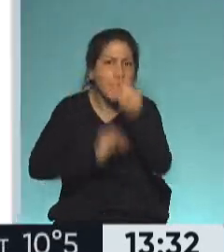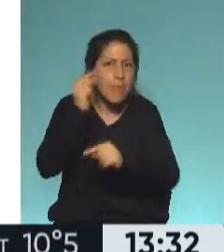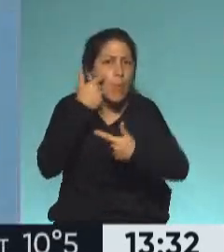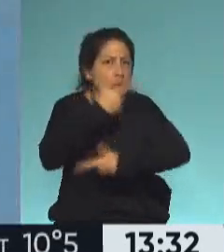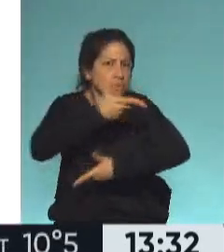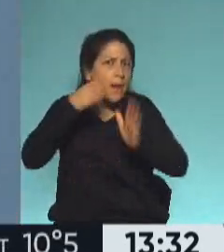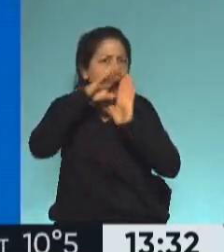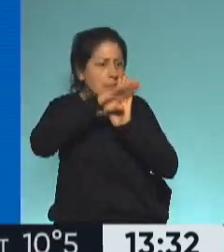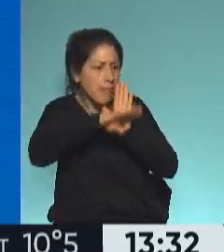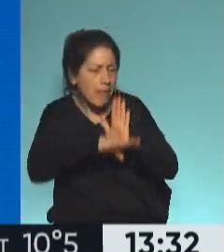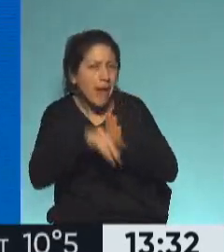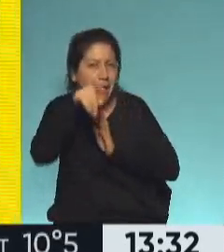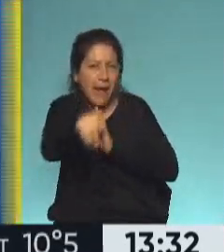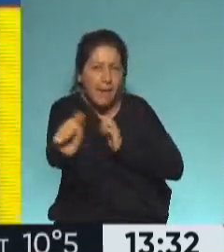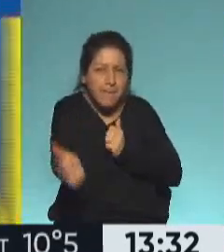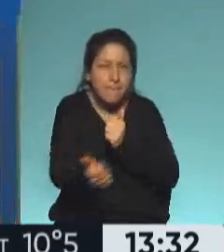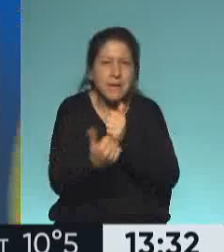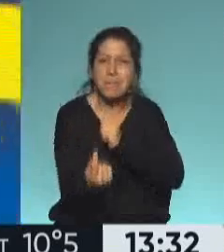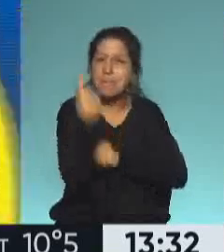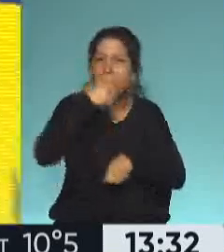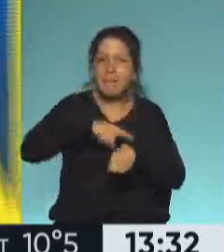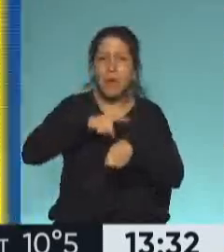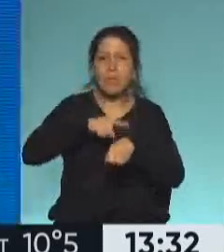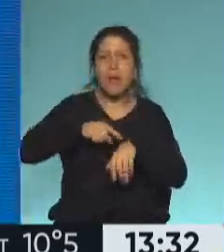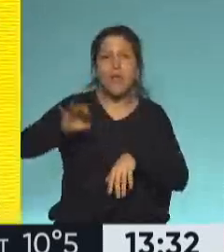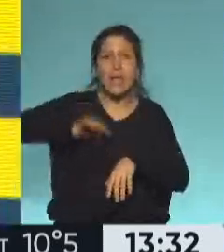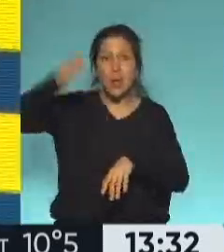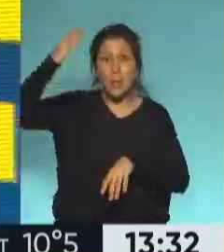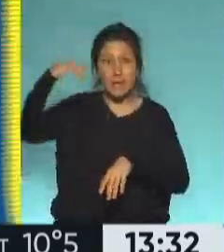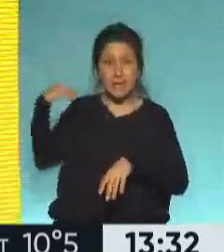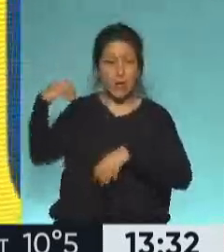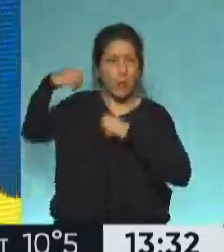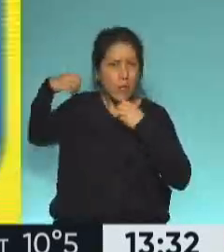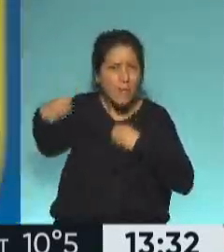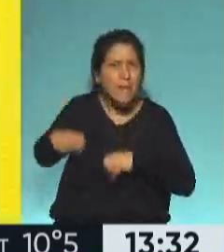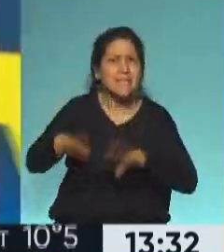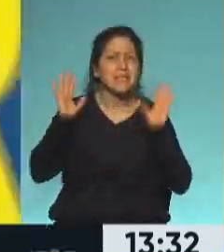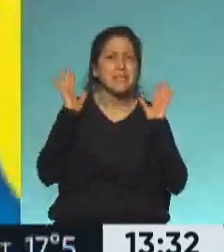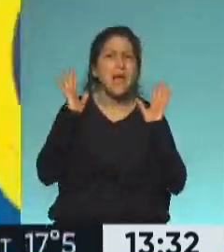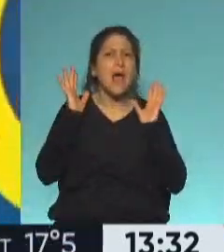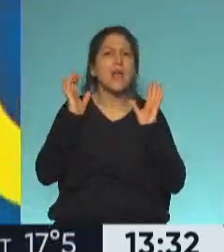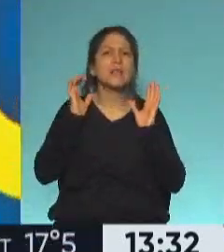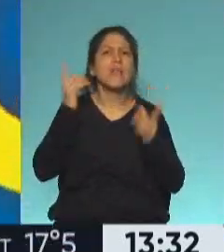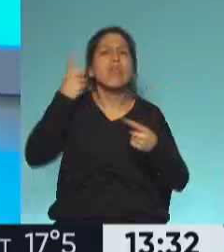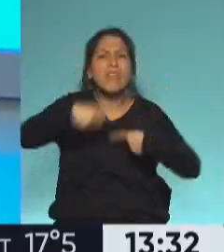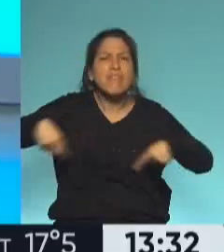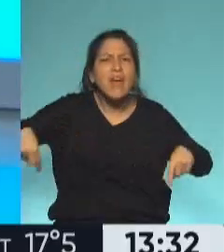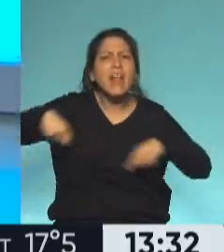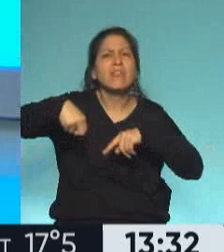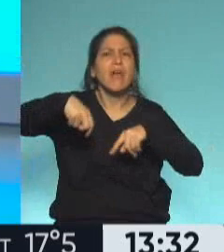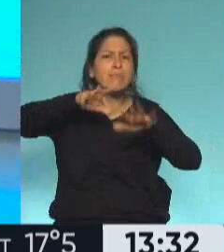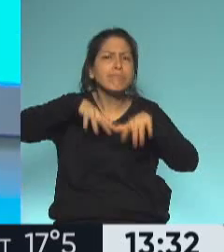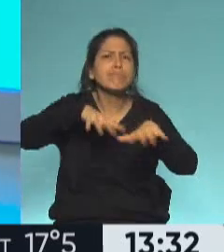voy acercándome a este primer momento del año pasado, donde empezaron a moverse las calles en